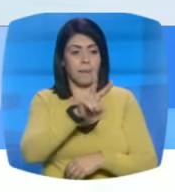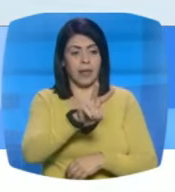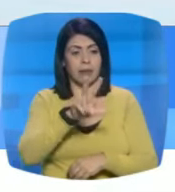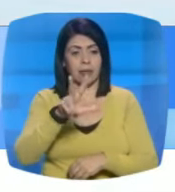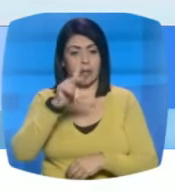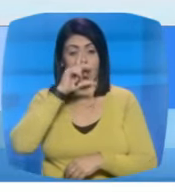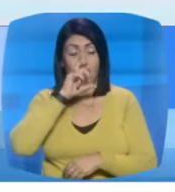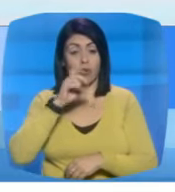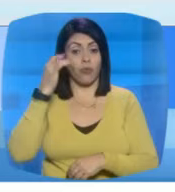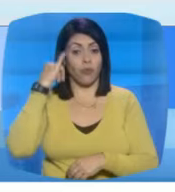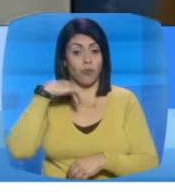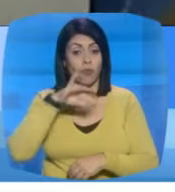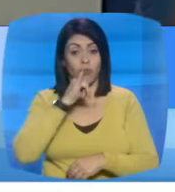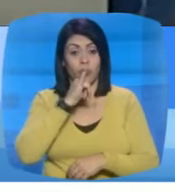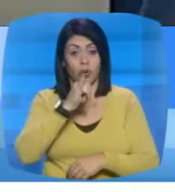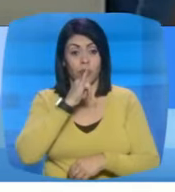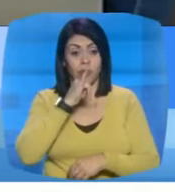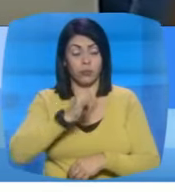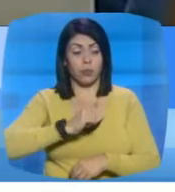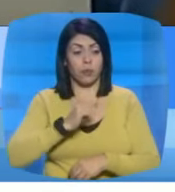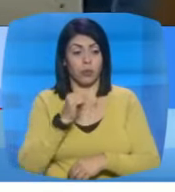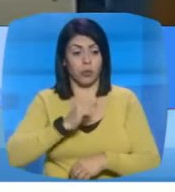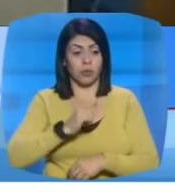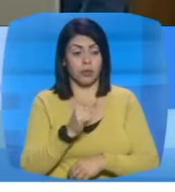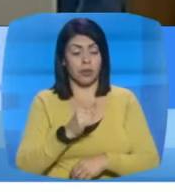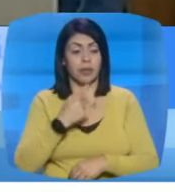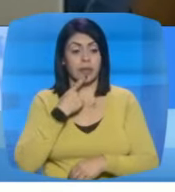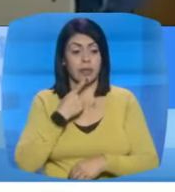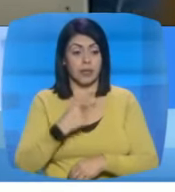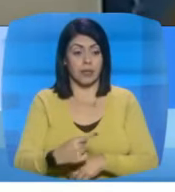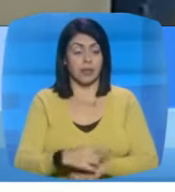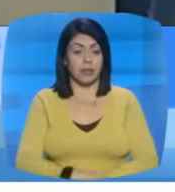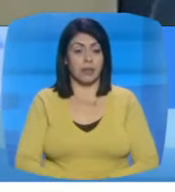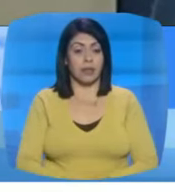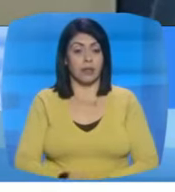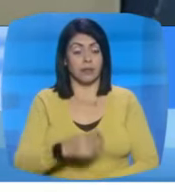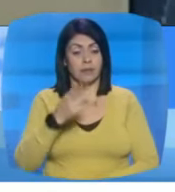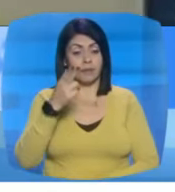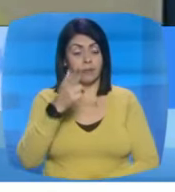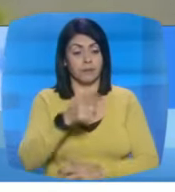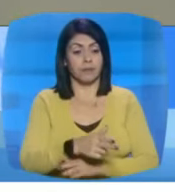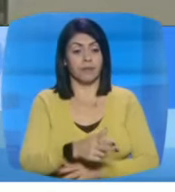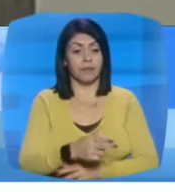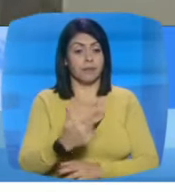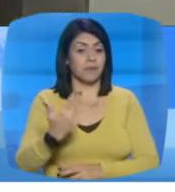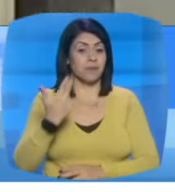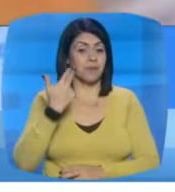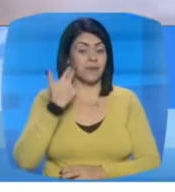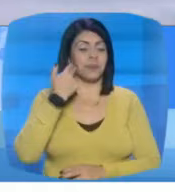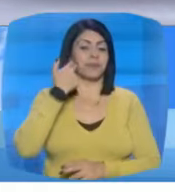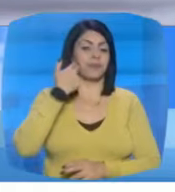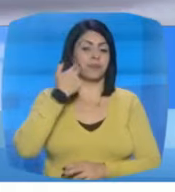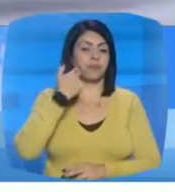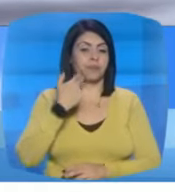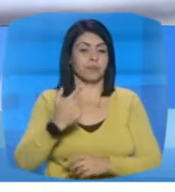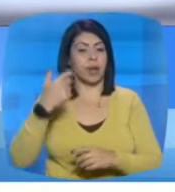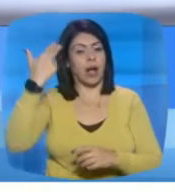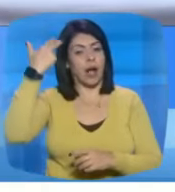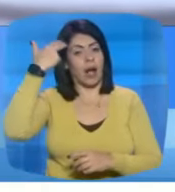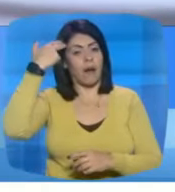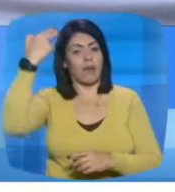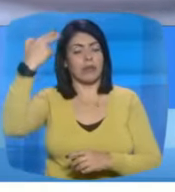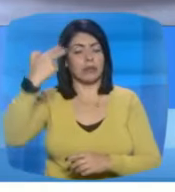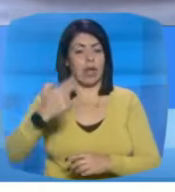años. Según la información de fuentes policiales, pudimos conocer que recibió un disparo en el mentón y otro en la cabeza